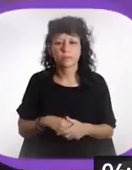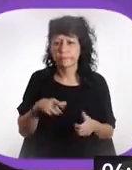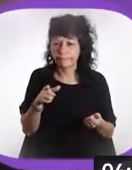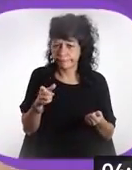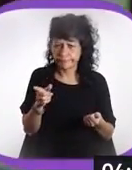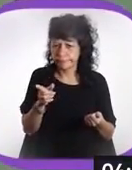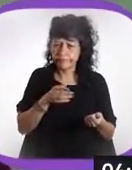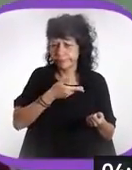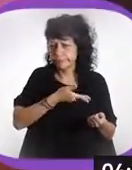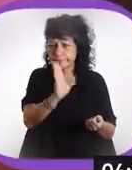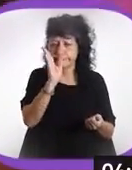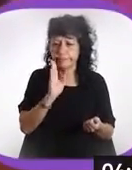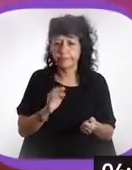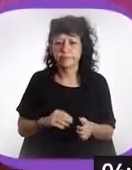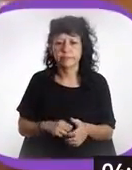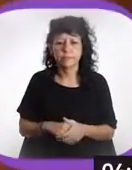imperio!